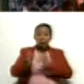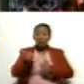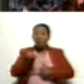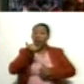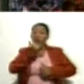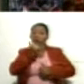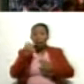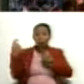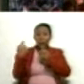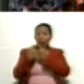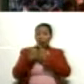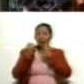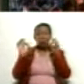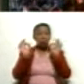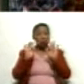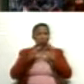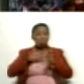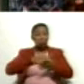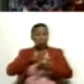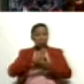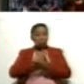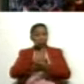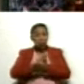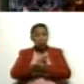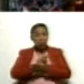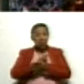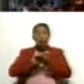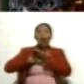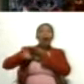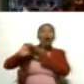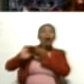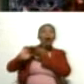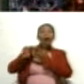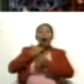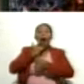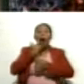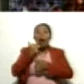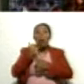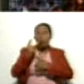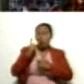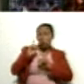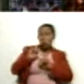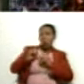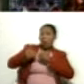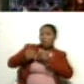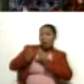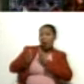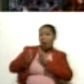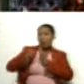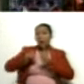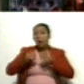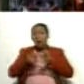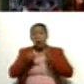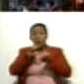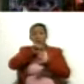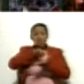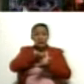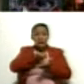sin peleas, sin excusas raras de que no han abierto los centros a mediodía. No,